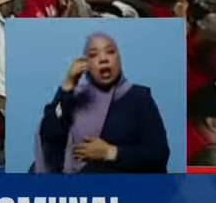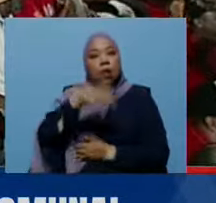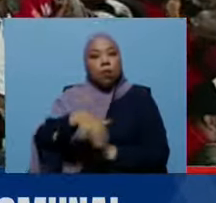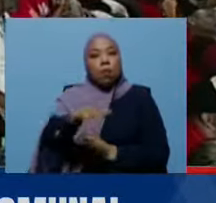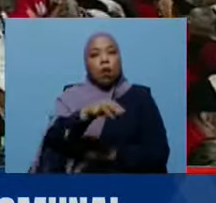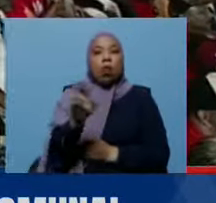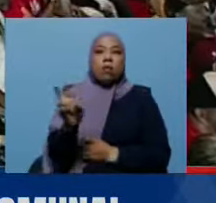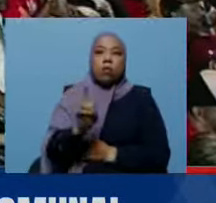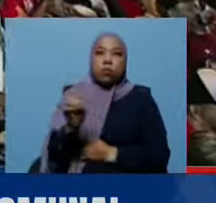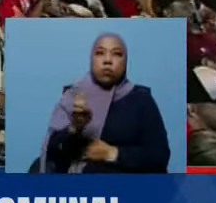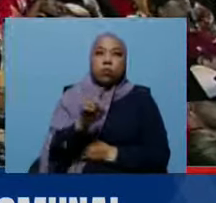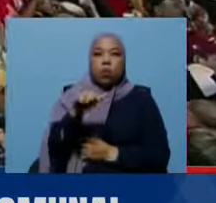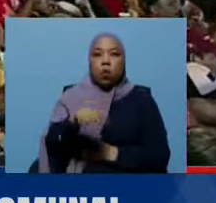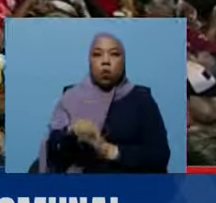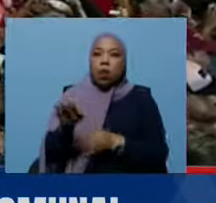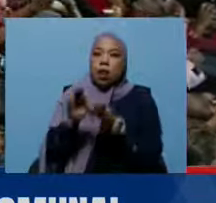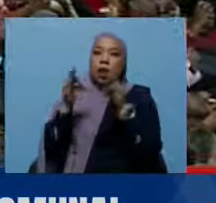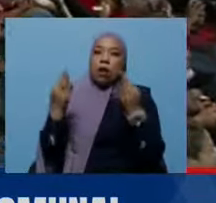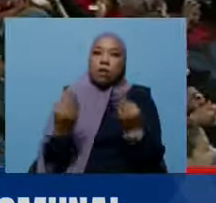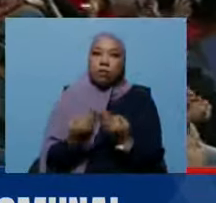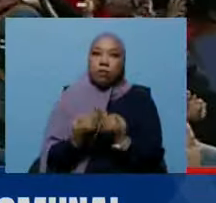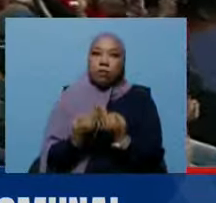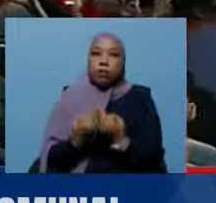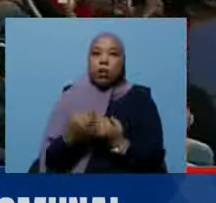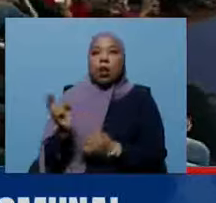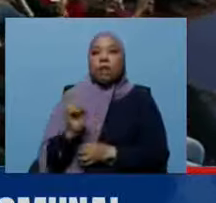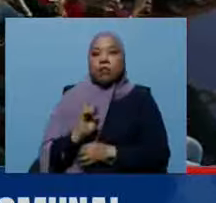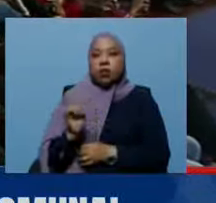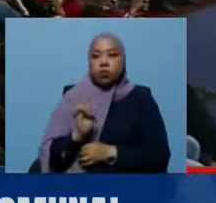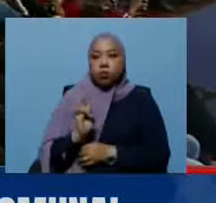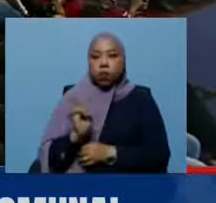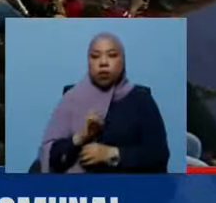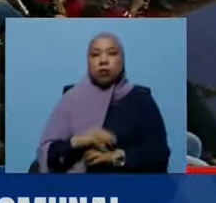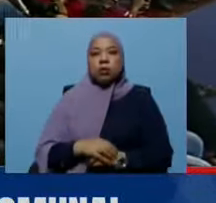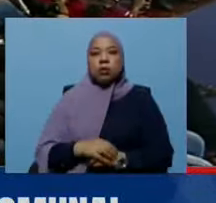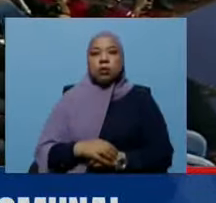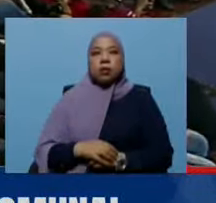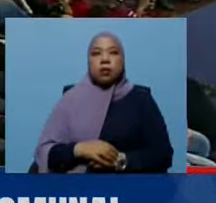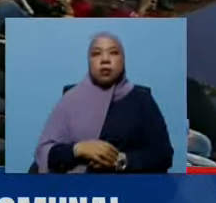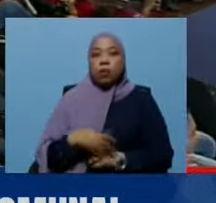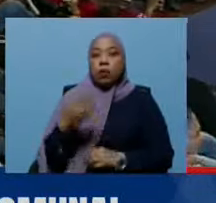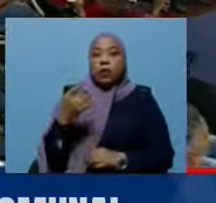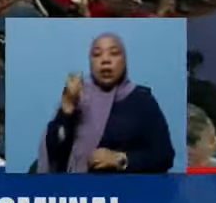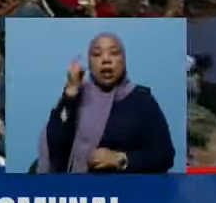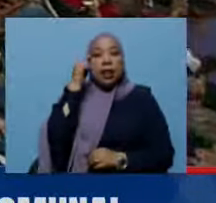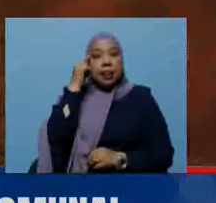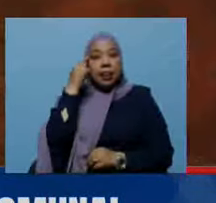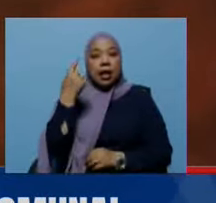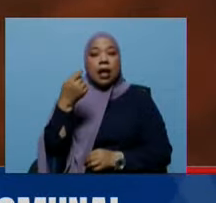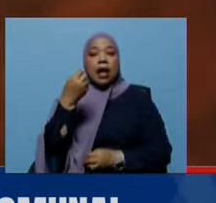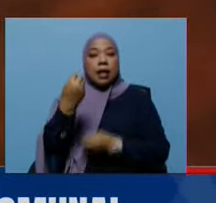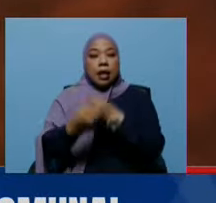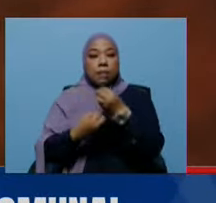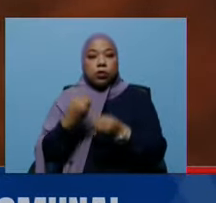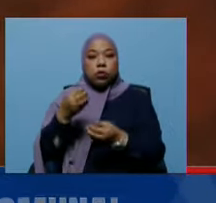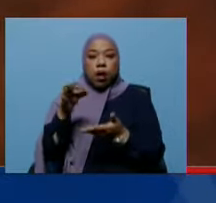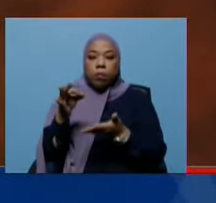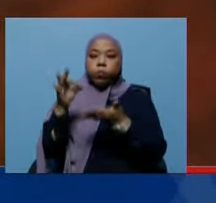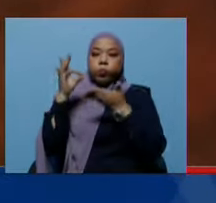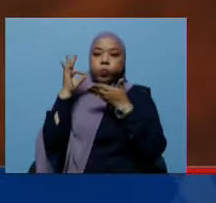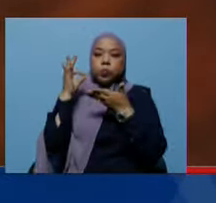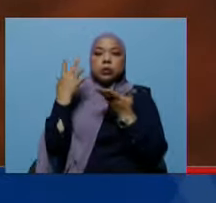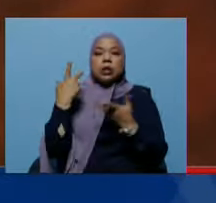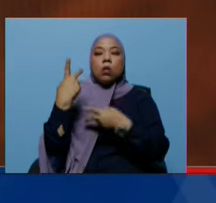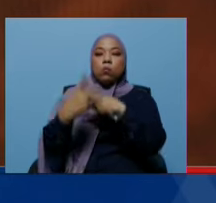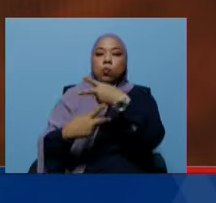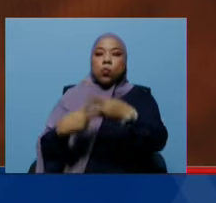venezolano. Hoy la familia caficultora de Venezuela está de fiesta, estamos celebrando el retomar